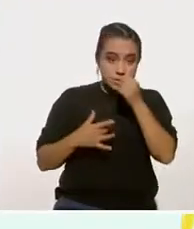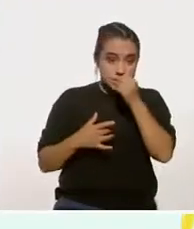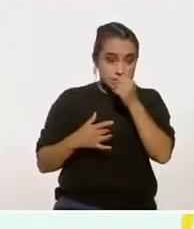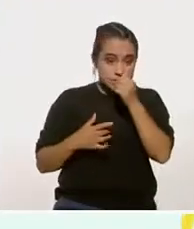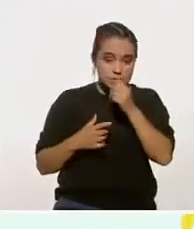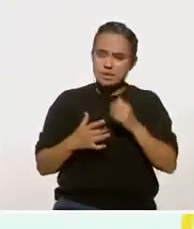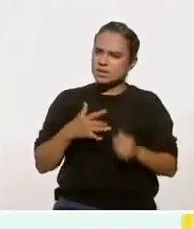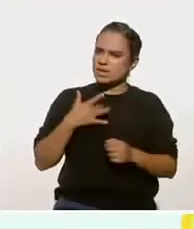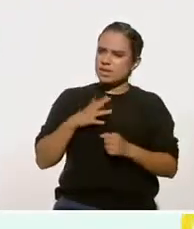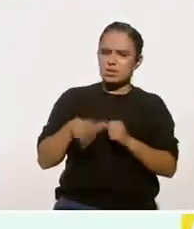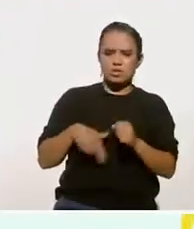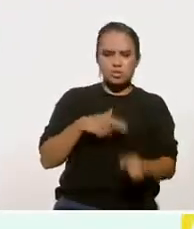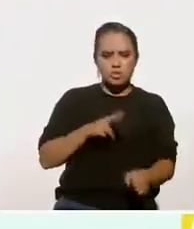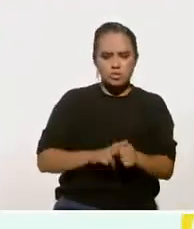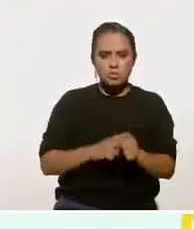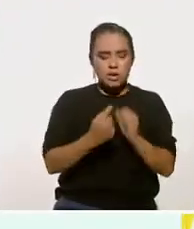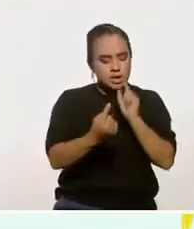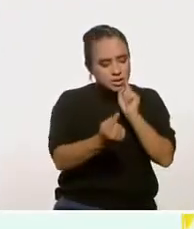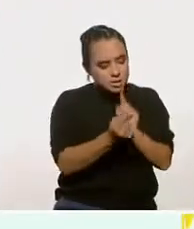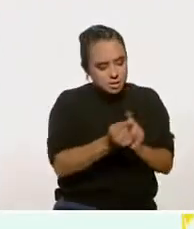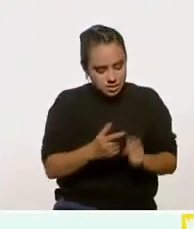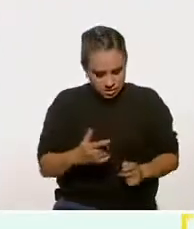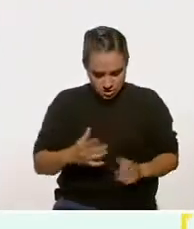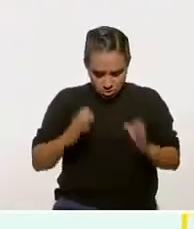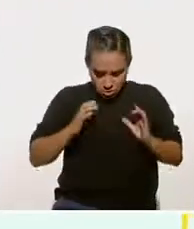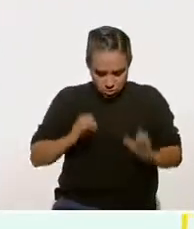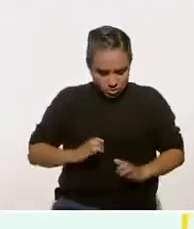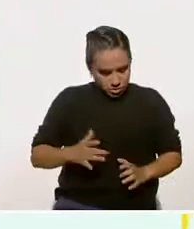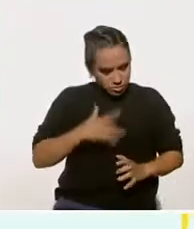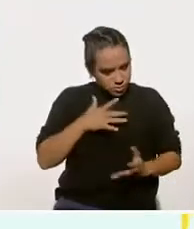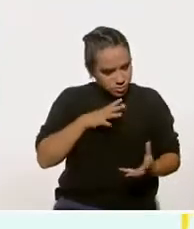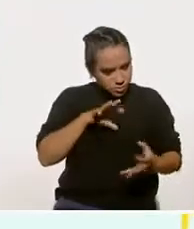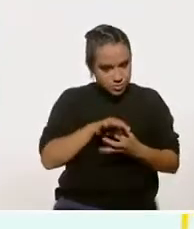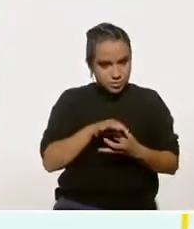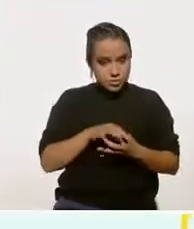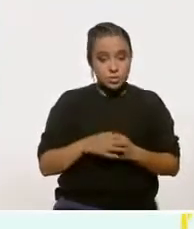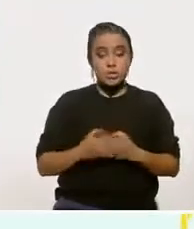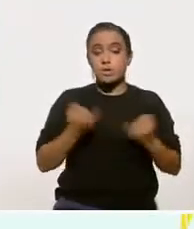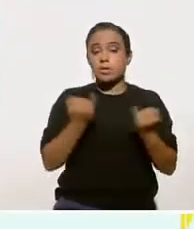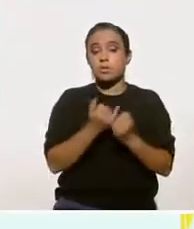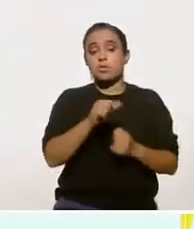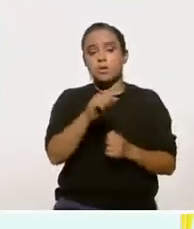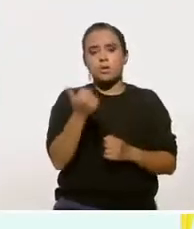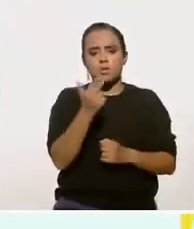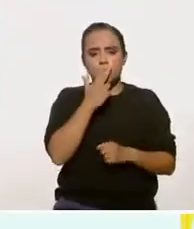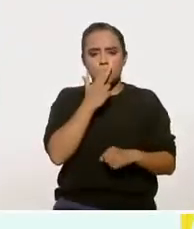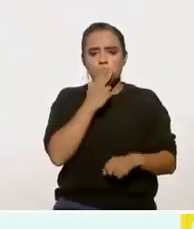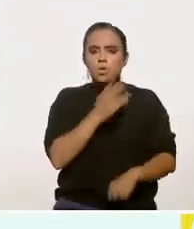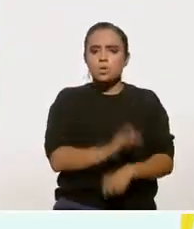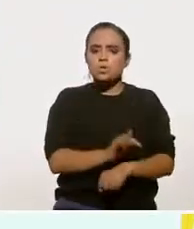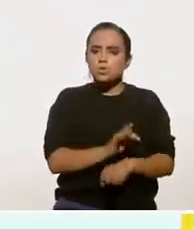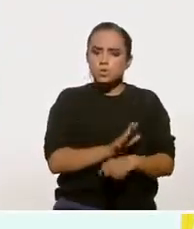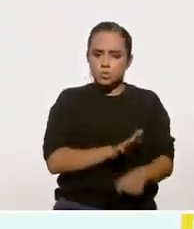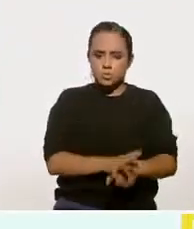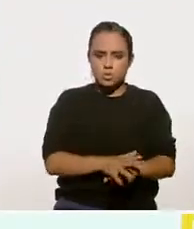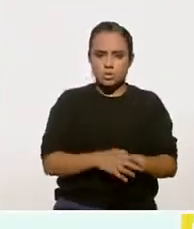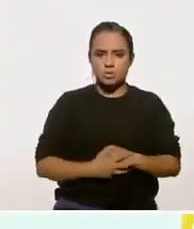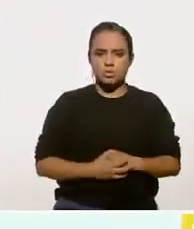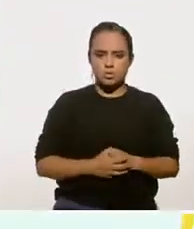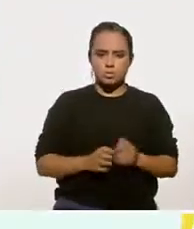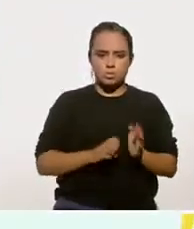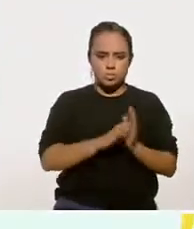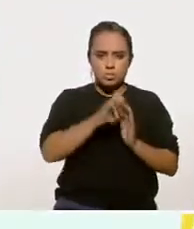a normalizar estas sensaciones en el cuerpo. Otra cosa que puede servir mucho es tener